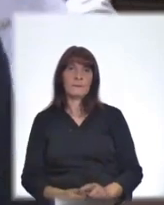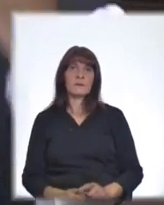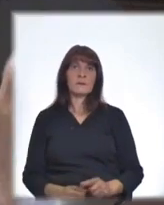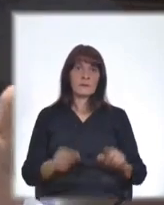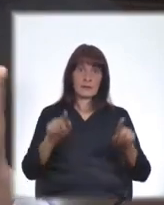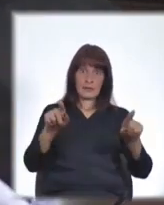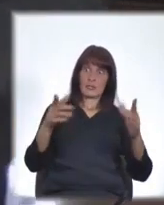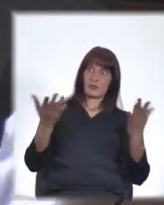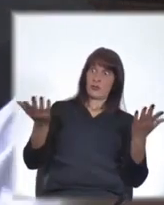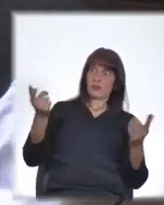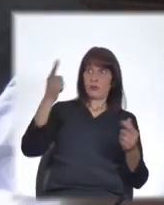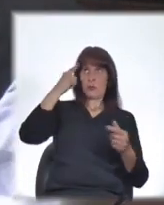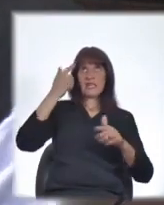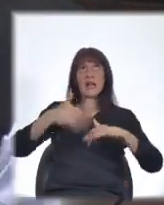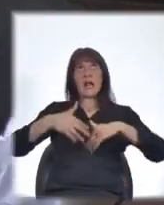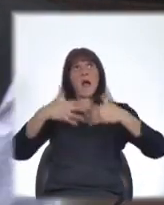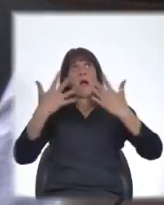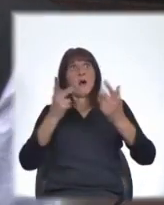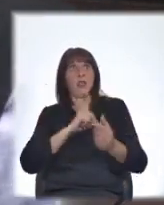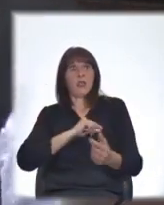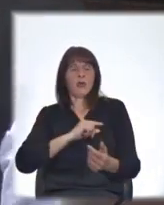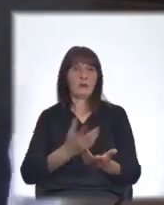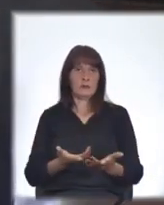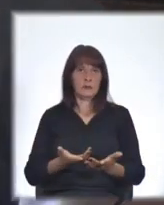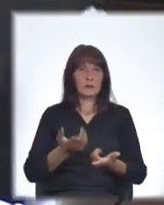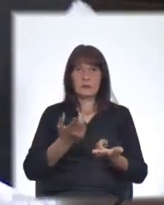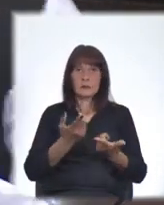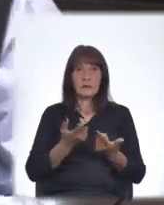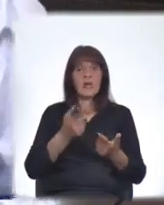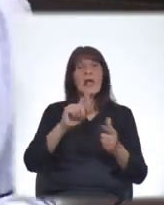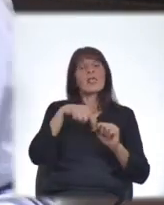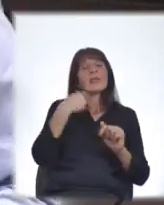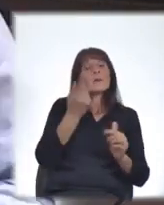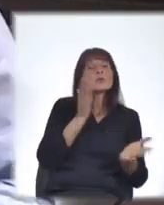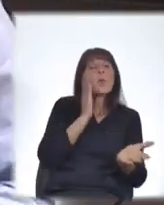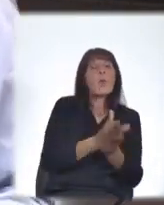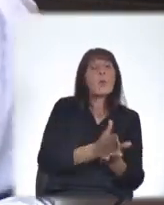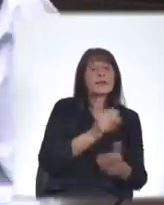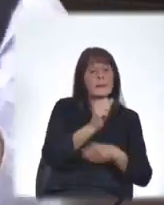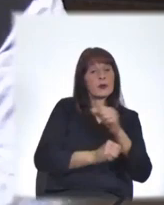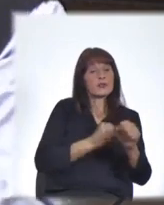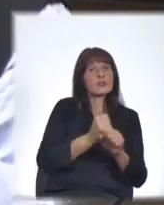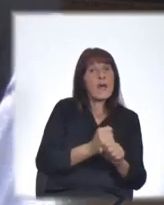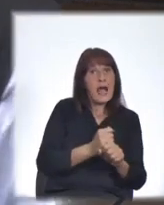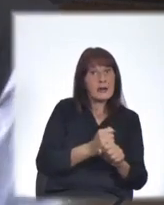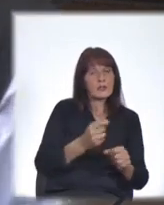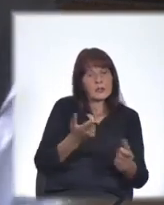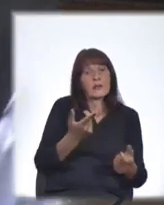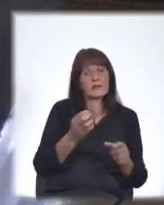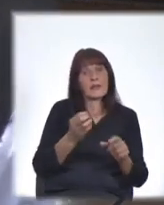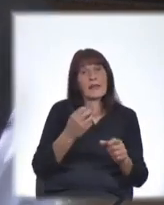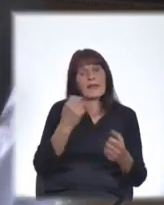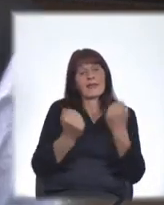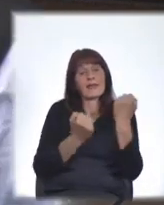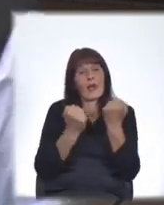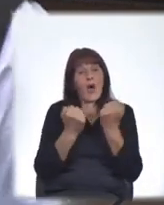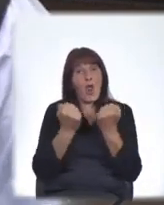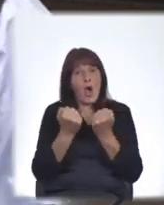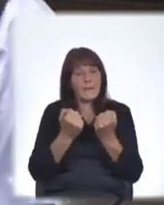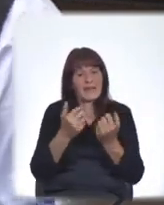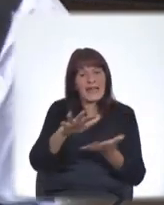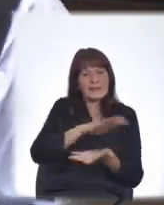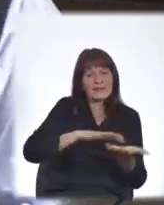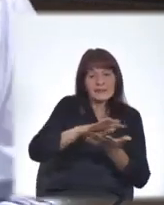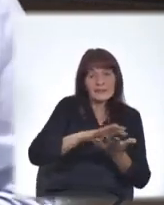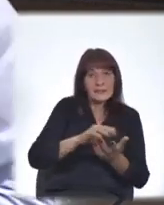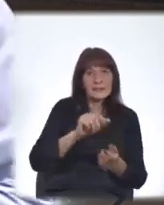Eso que lo hería. Por supuesto que después, en los últimos años y producto del impacto de la crisis económica y de las dificultades que pasó el